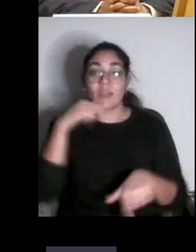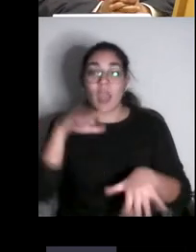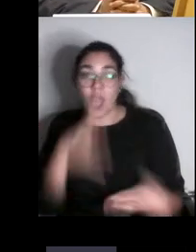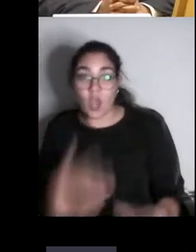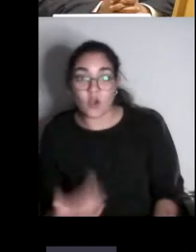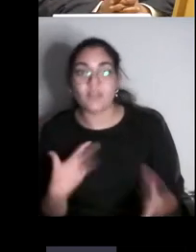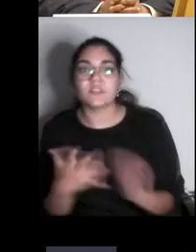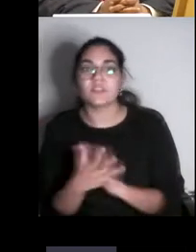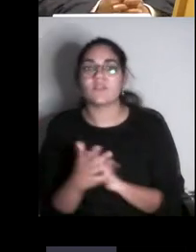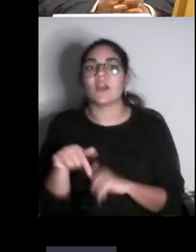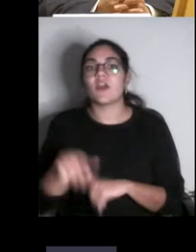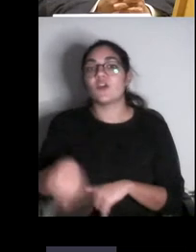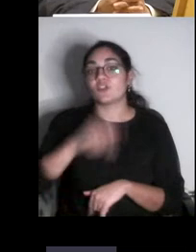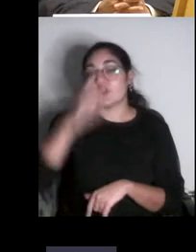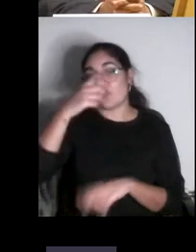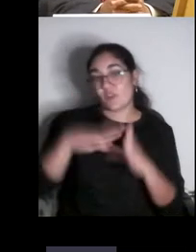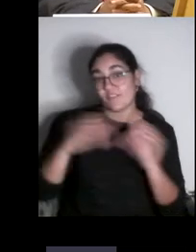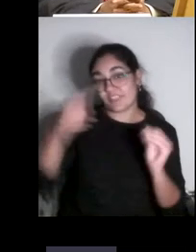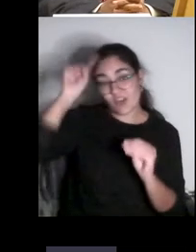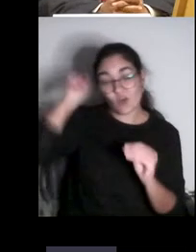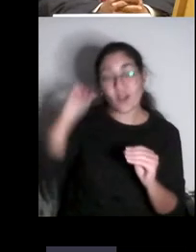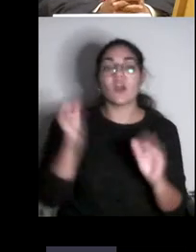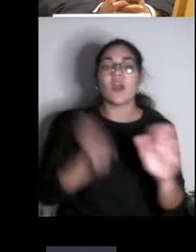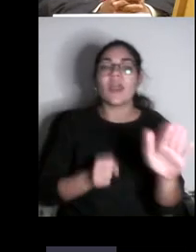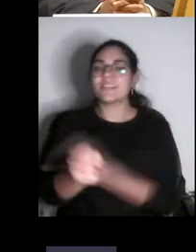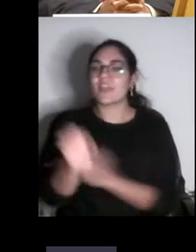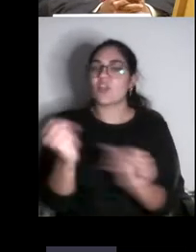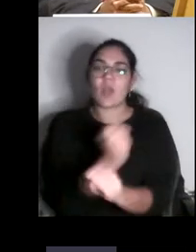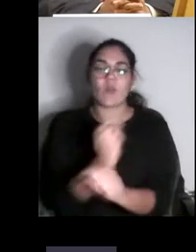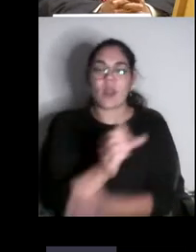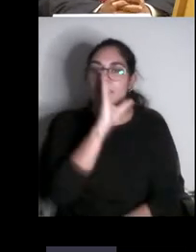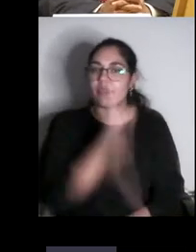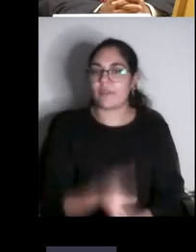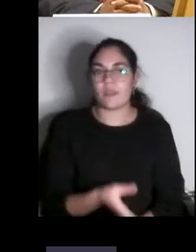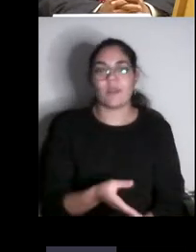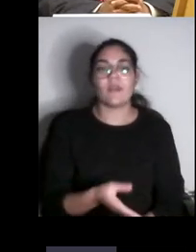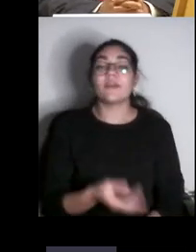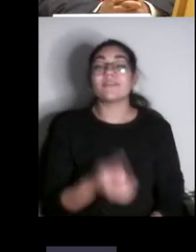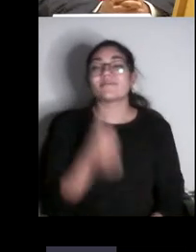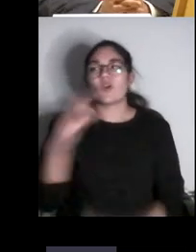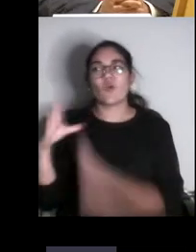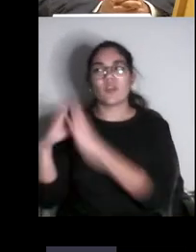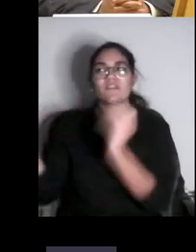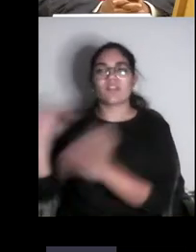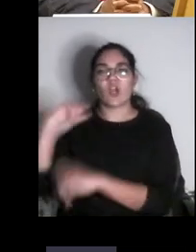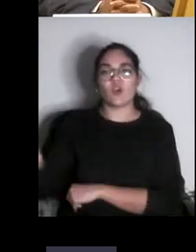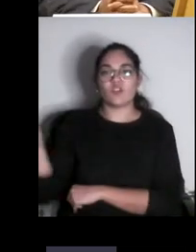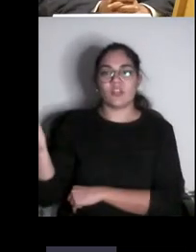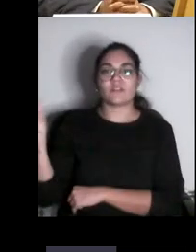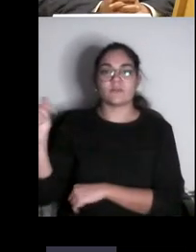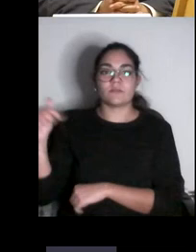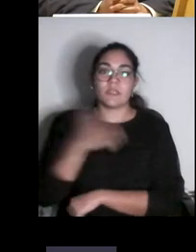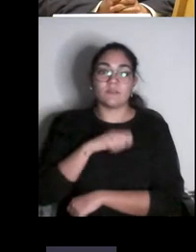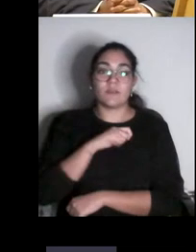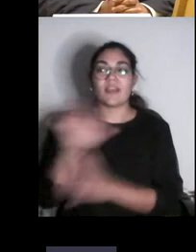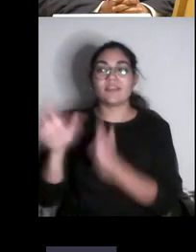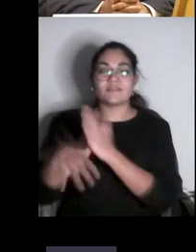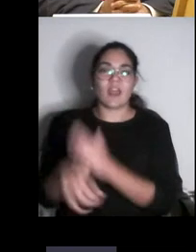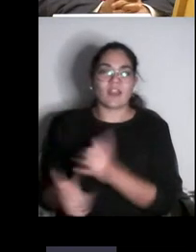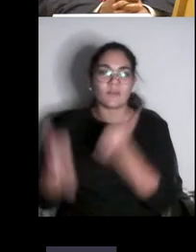de otras universidades. Por ejemplo, en el total de las universidades públicas presenciales en España, la inserción